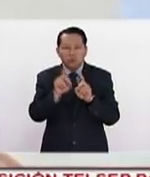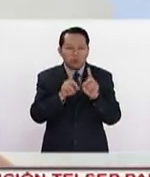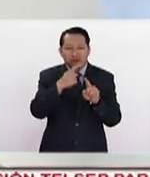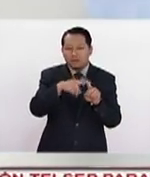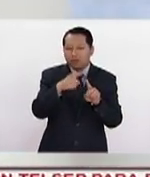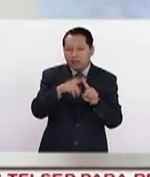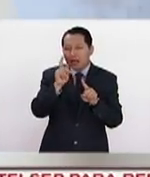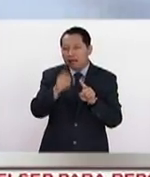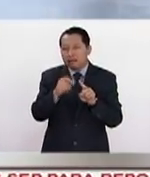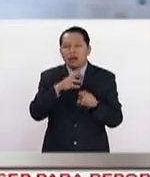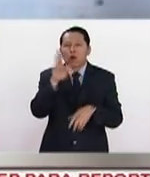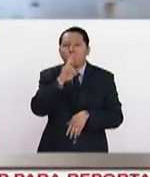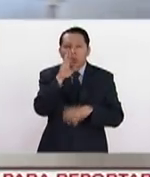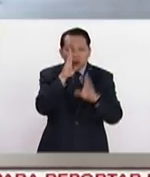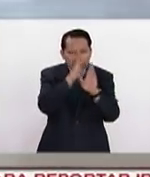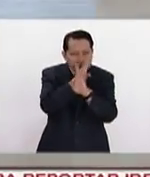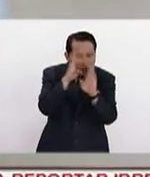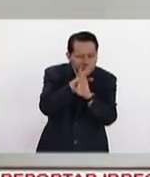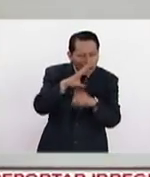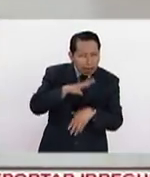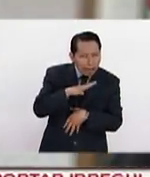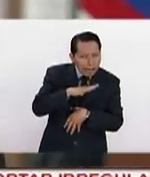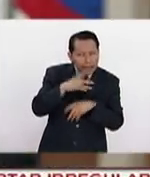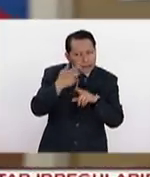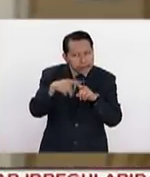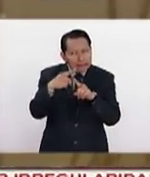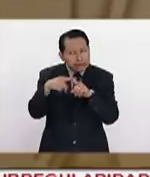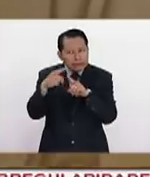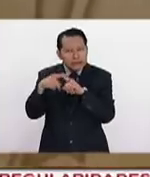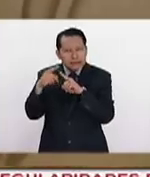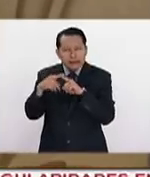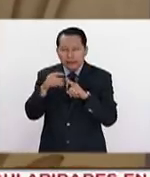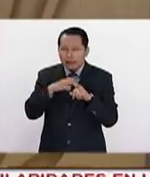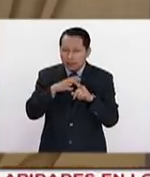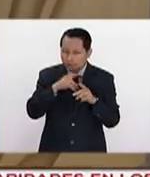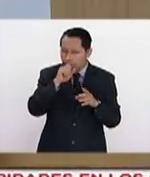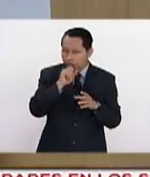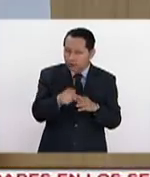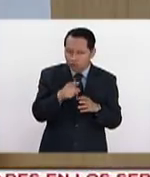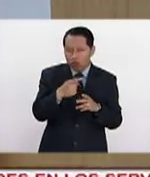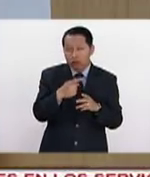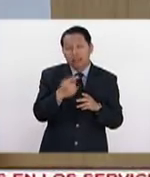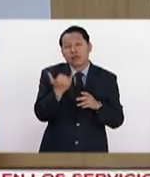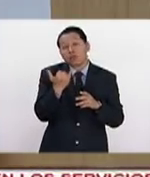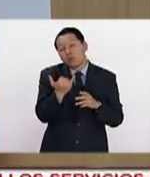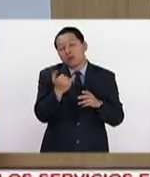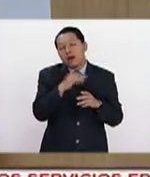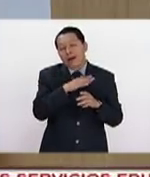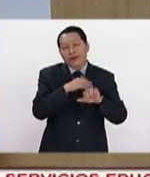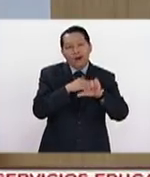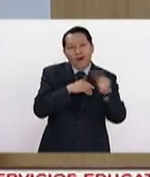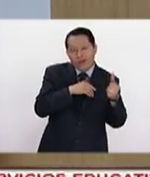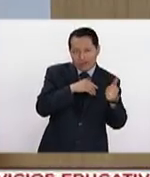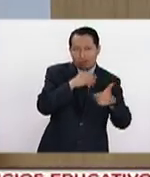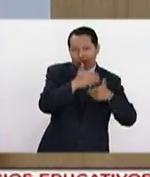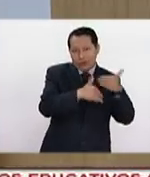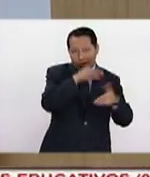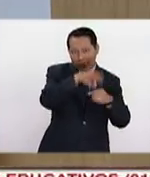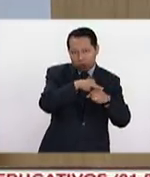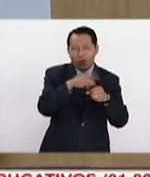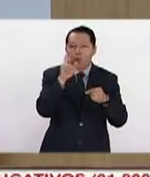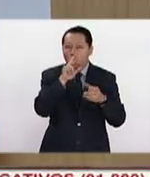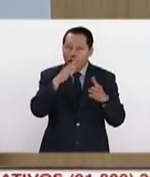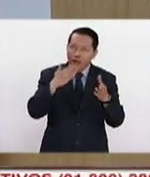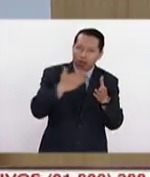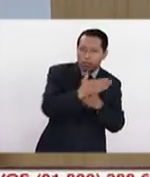los espionajes rusos aquí y allá y acullá en distintos procesos electorales, ahora las acusaciones